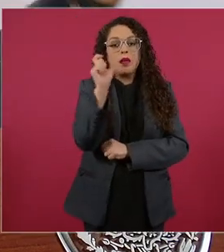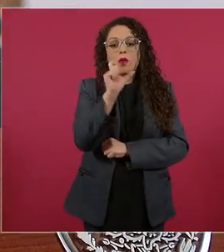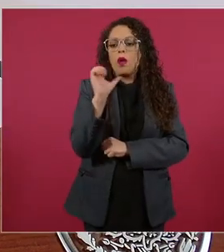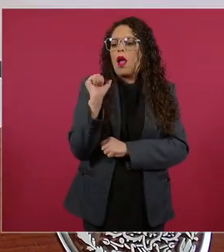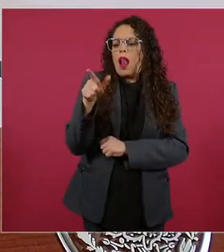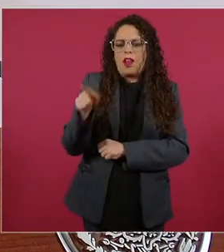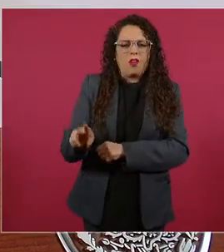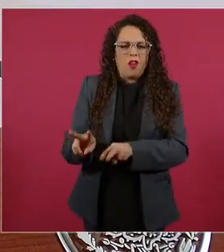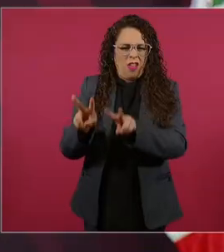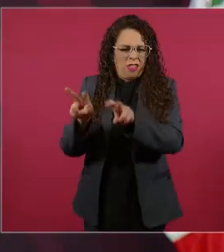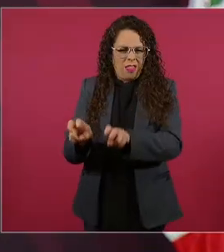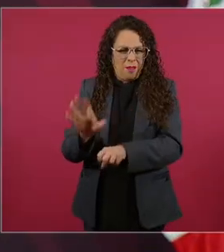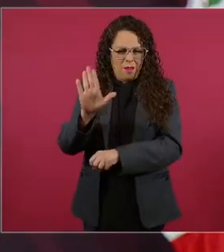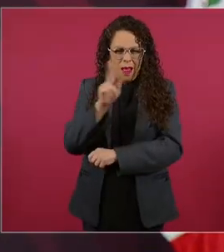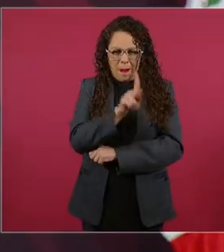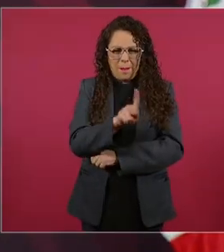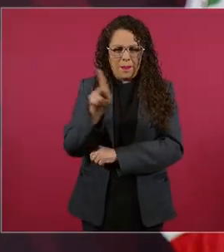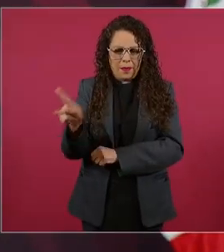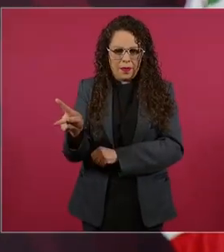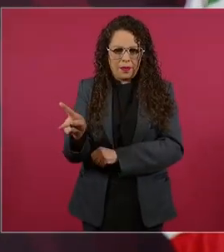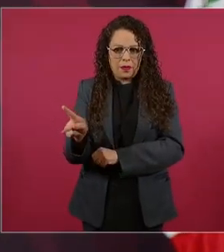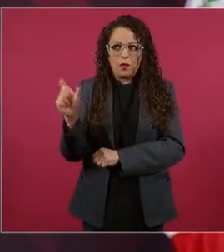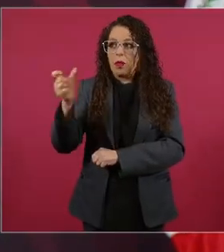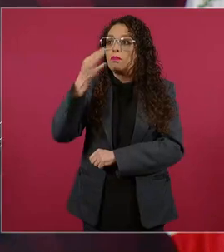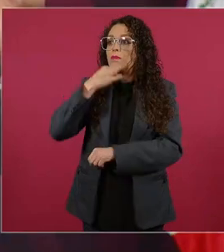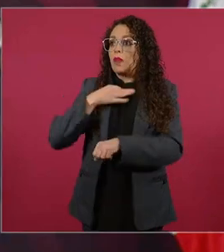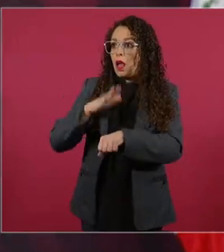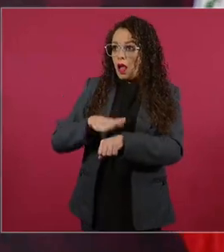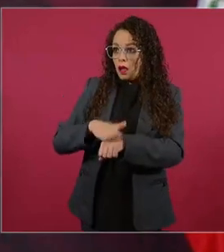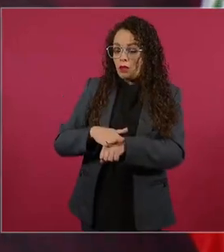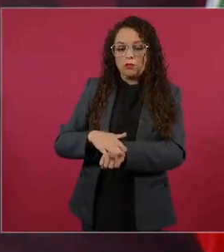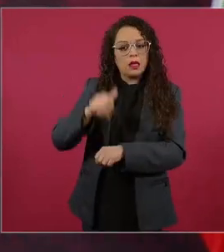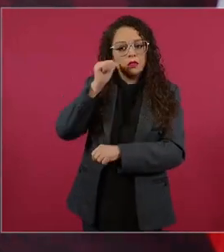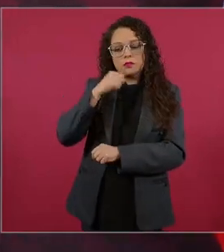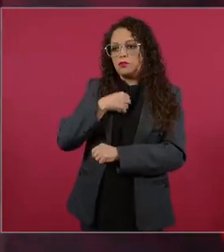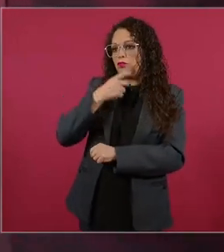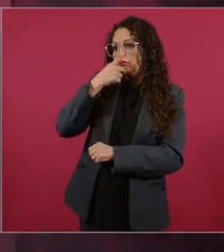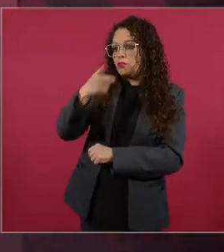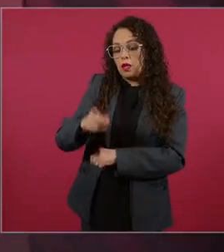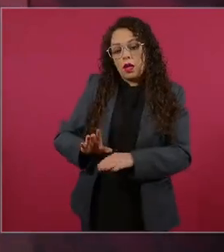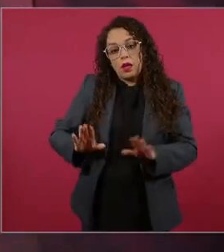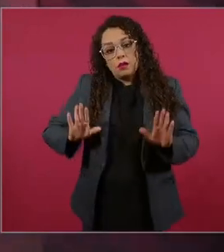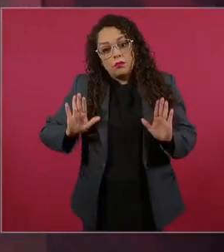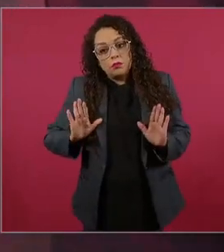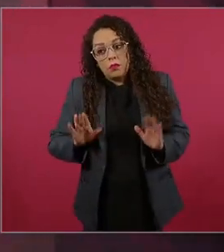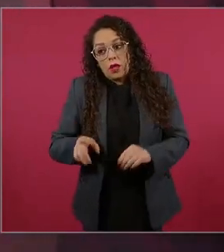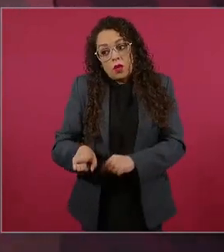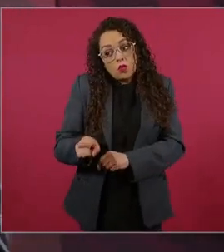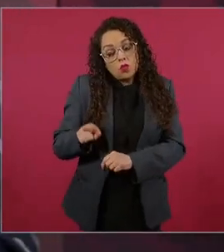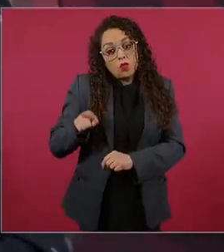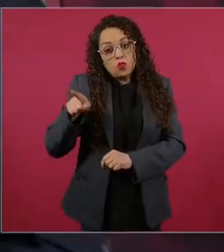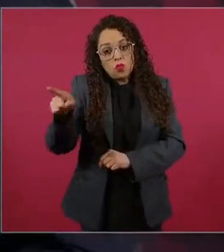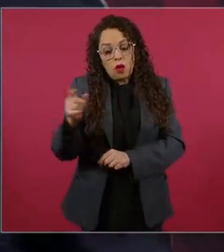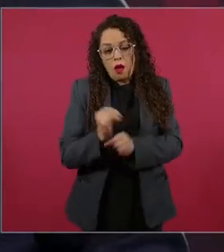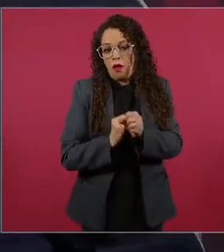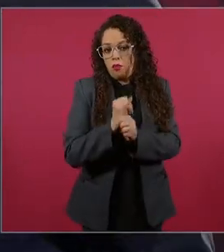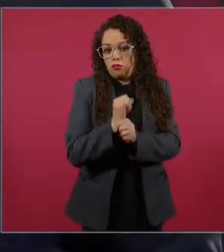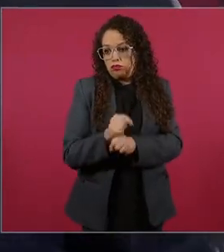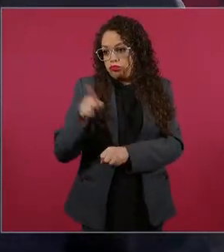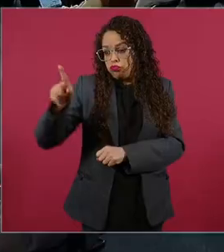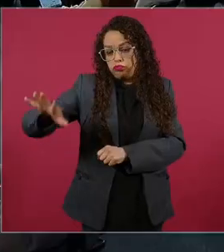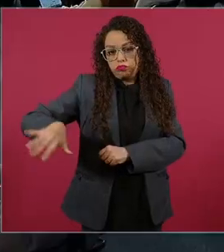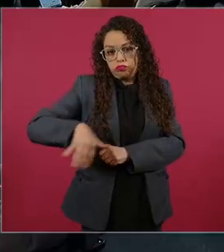continúen el proceso legal. No voy a ser yo tapadera, cómplice,